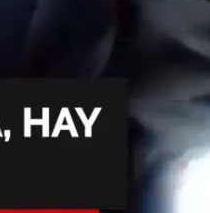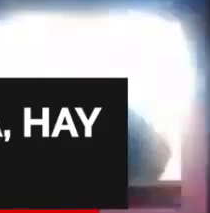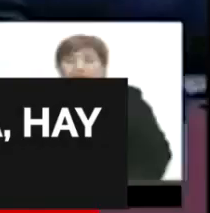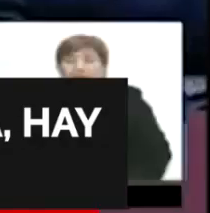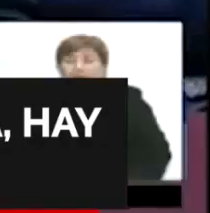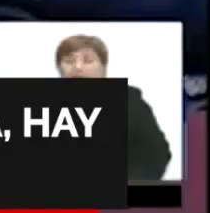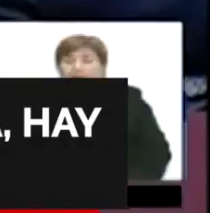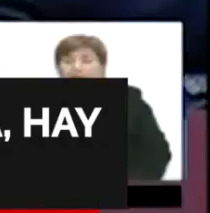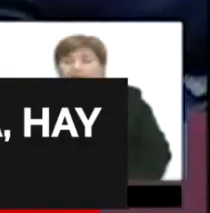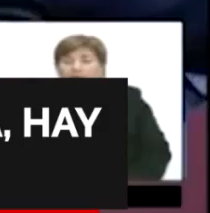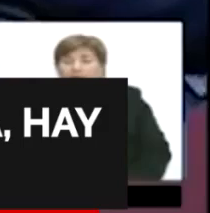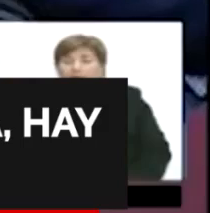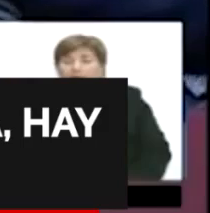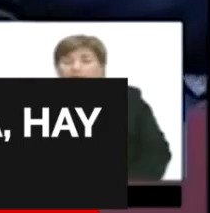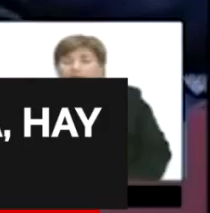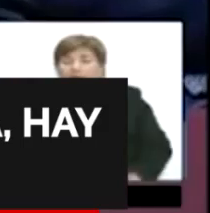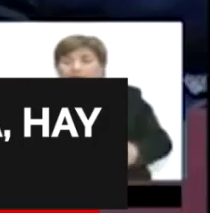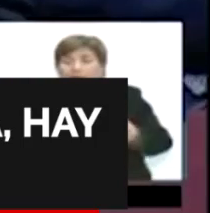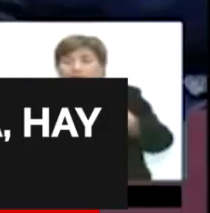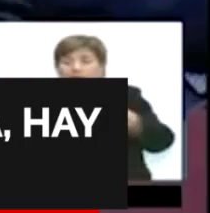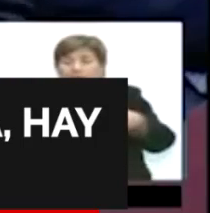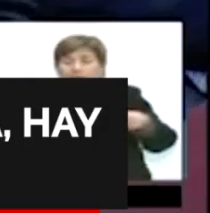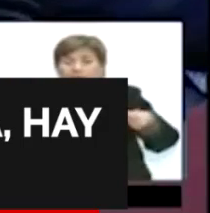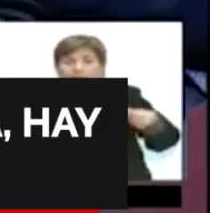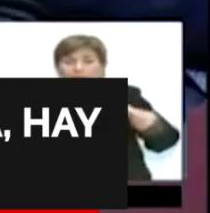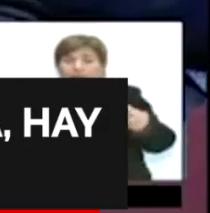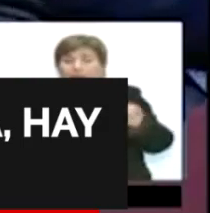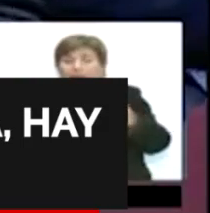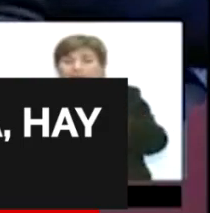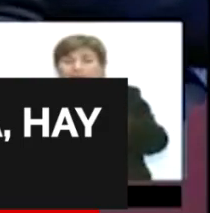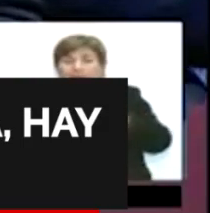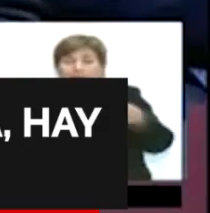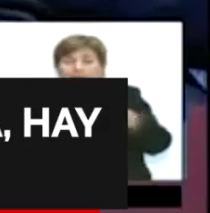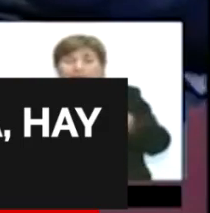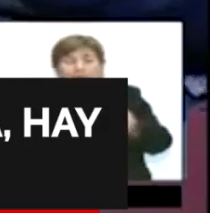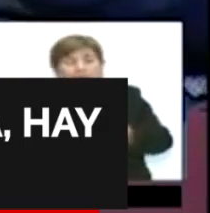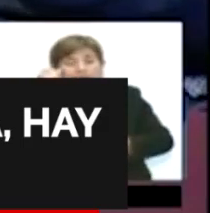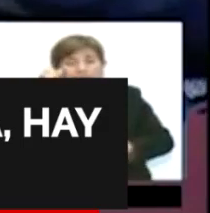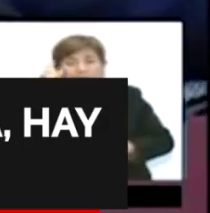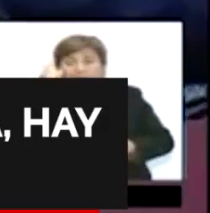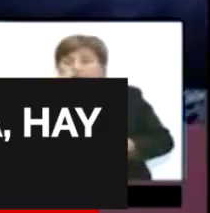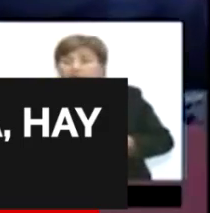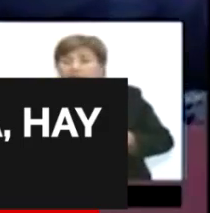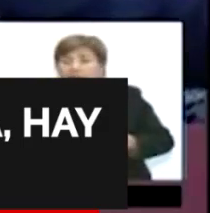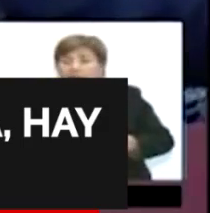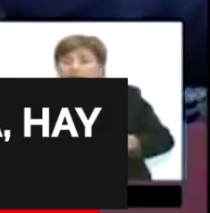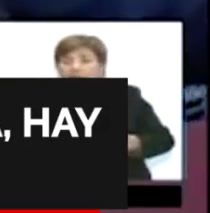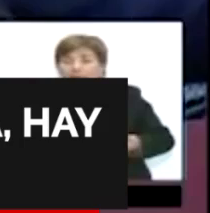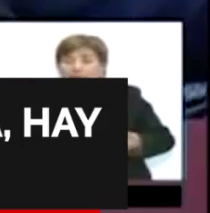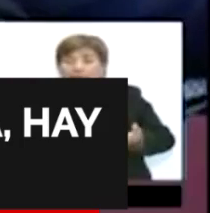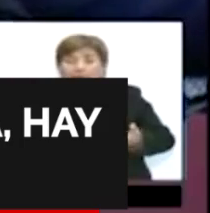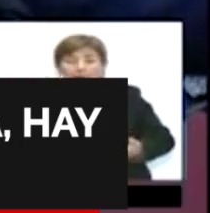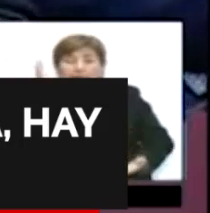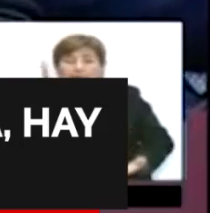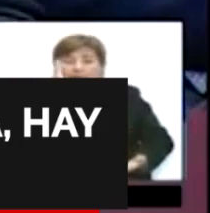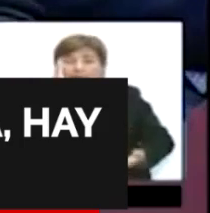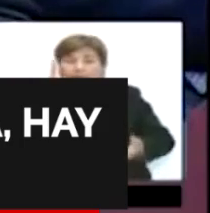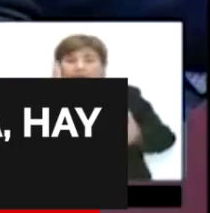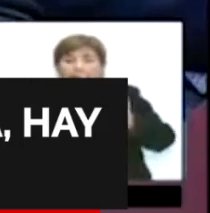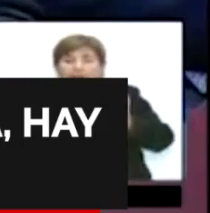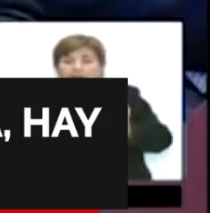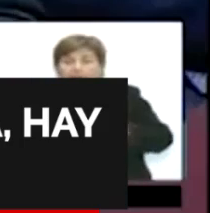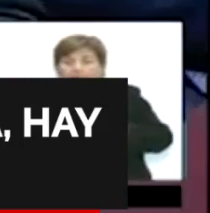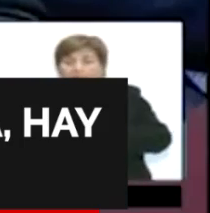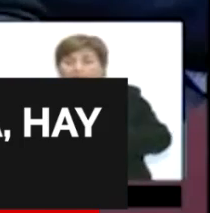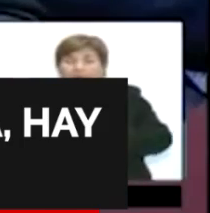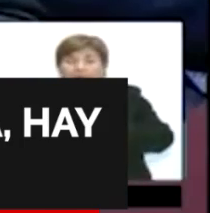empezó. ¿Qué hacen aquí si ya se ha disuelto el congreso? Y en ese sentido, presidente, nosotros quisiéramos saber en qué marco